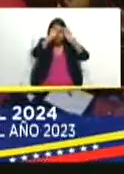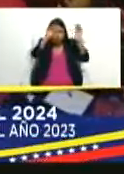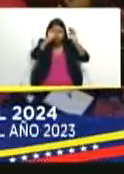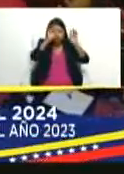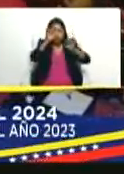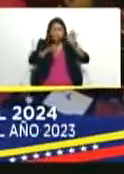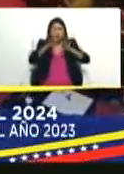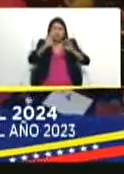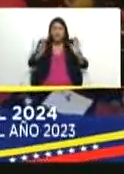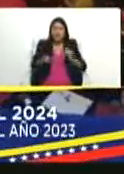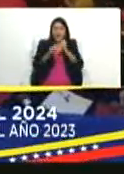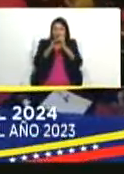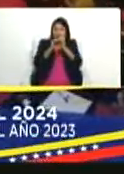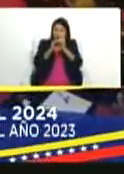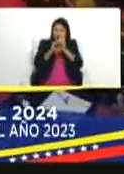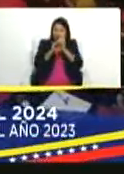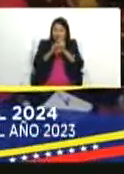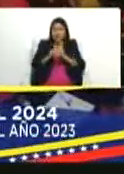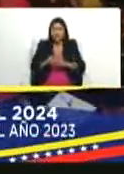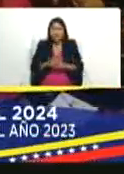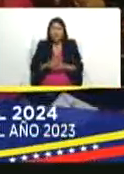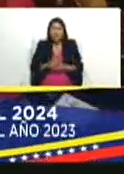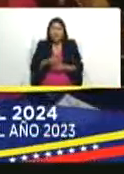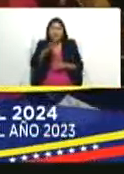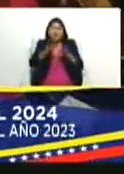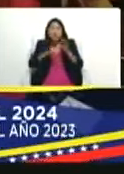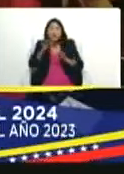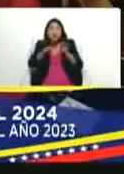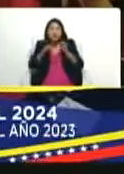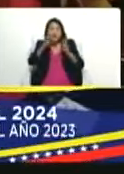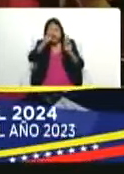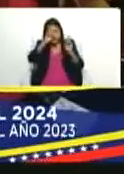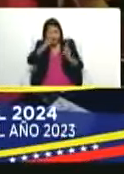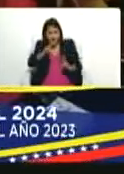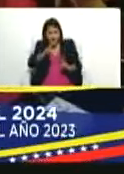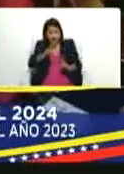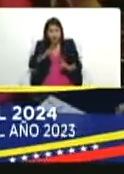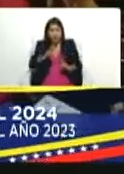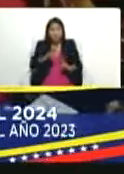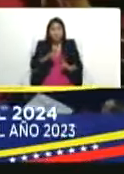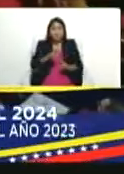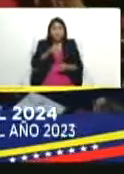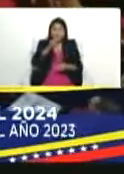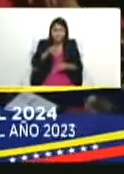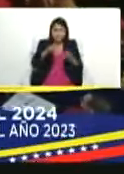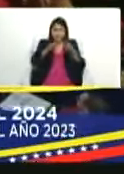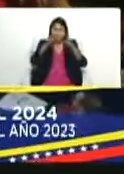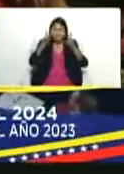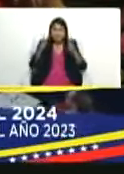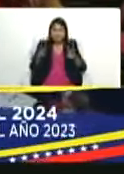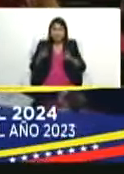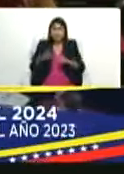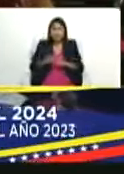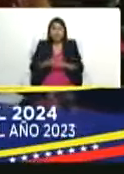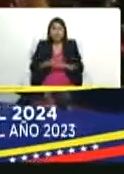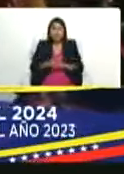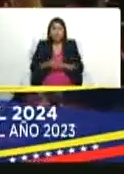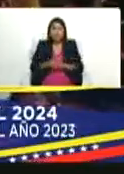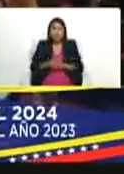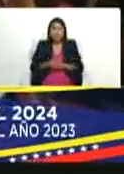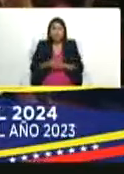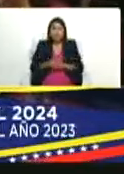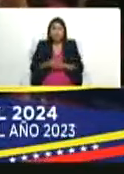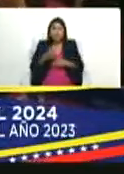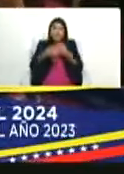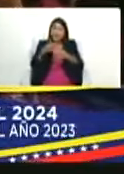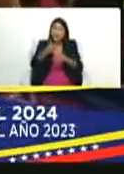justa y equitativa bajo los principios de la justicia, del respeto y de la paz. Hacer de la justicia un valor cada